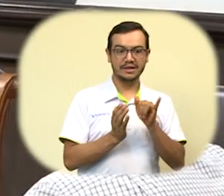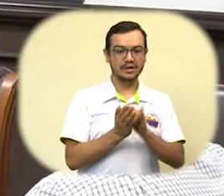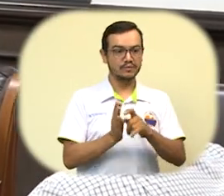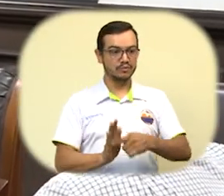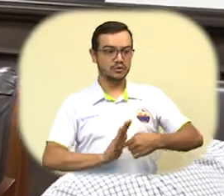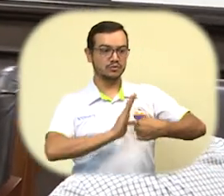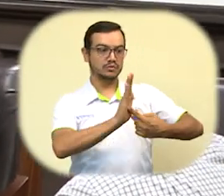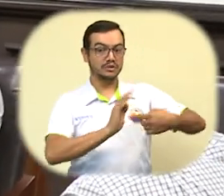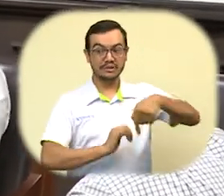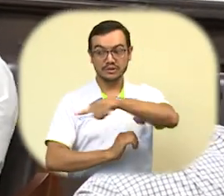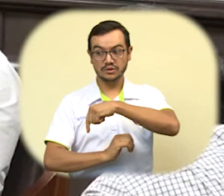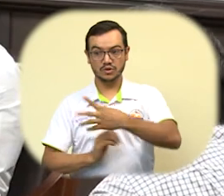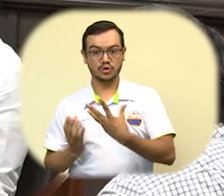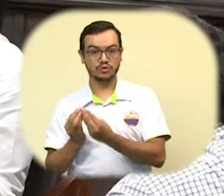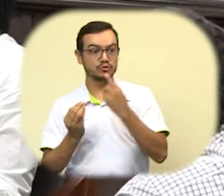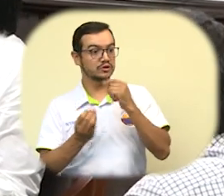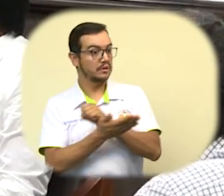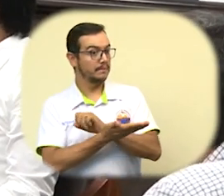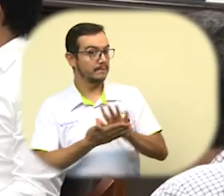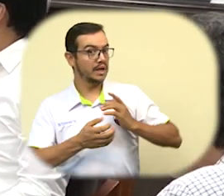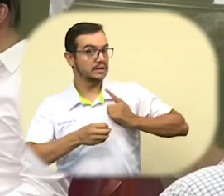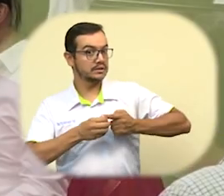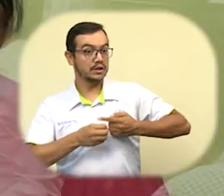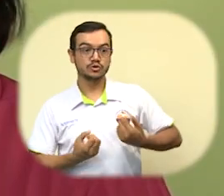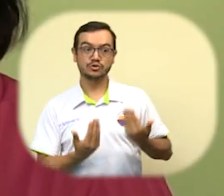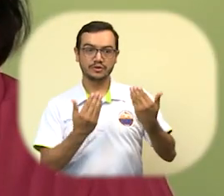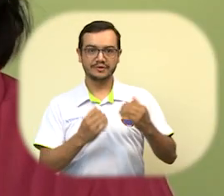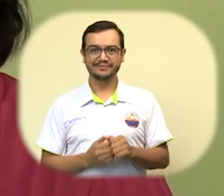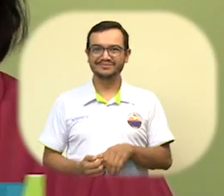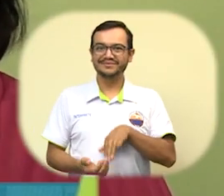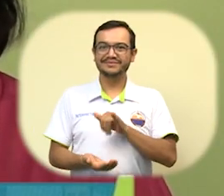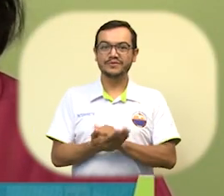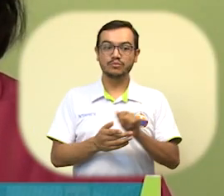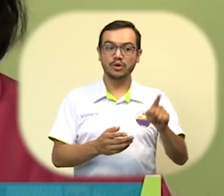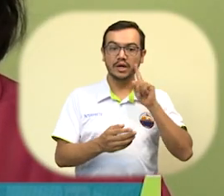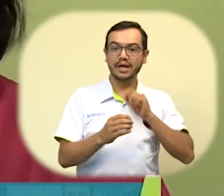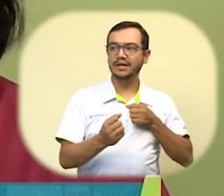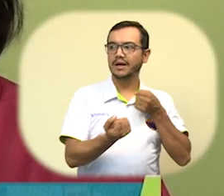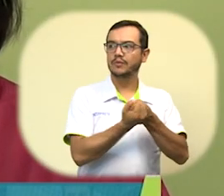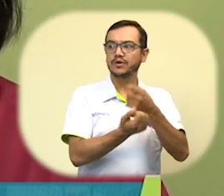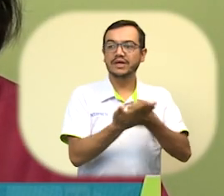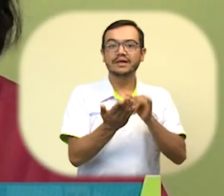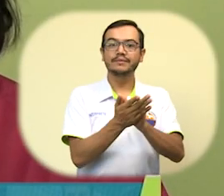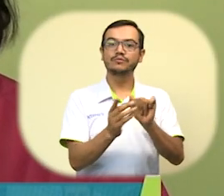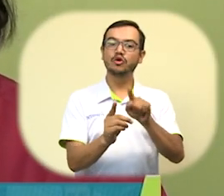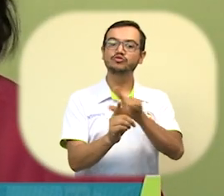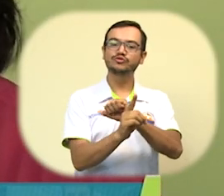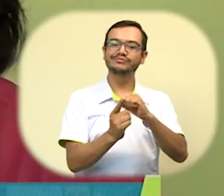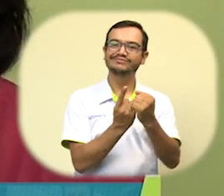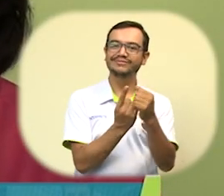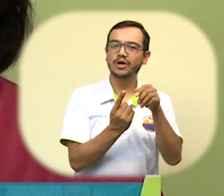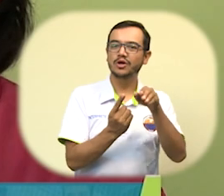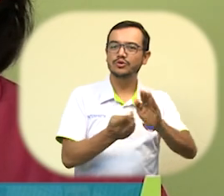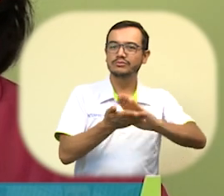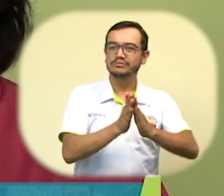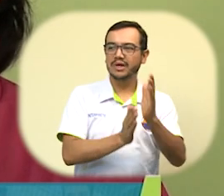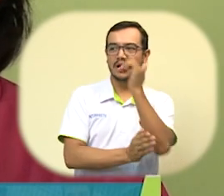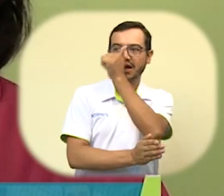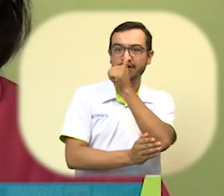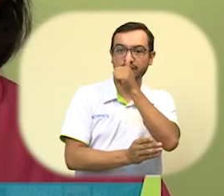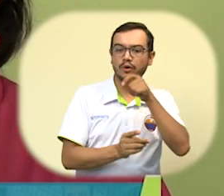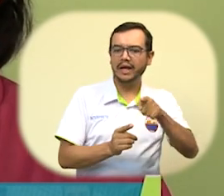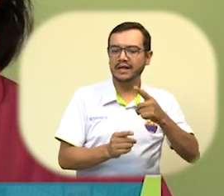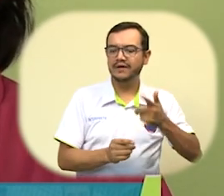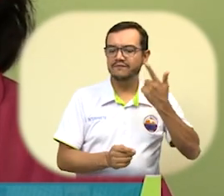de la beca Sierra Nevada. La Universidad del Magdalena beneficia a muchas comunidades afro, pero que su ciclo de formación pues no